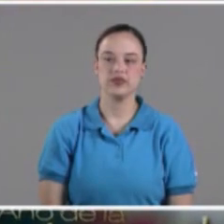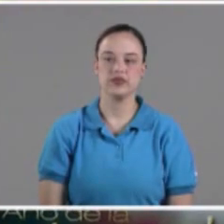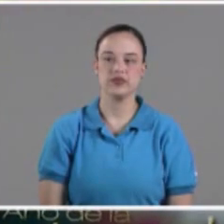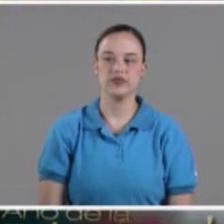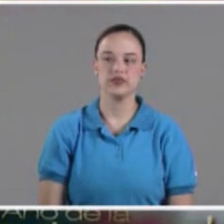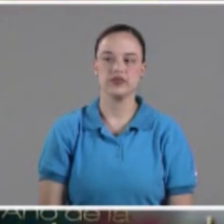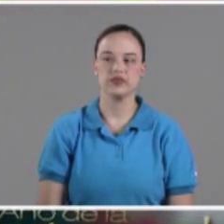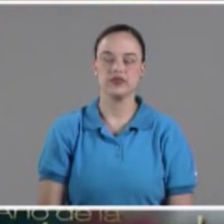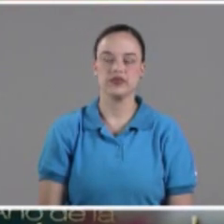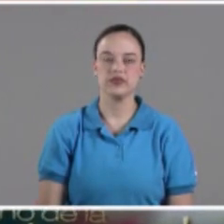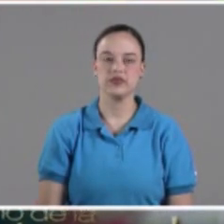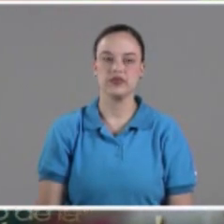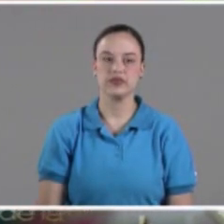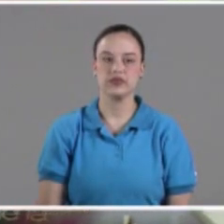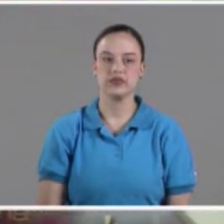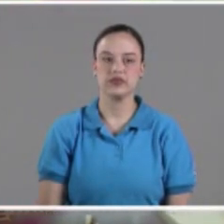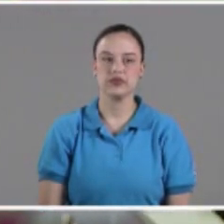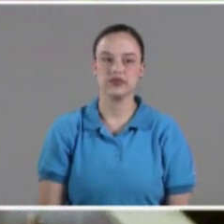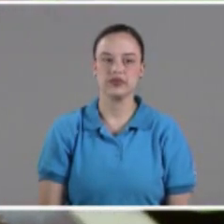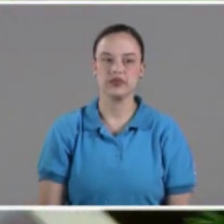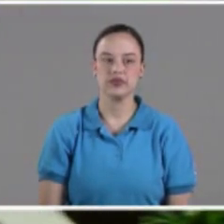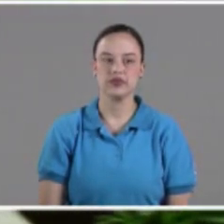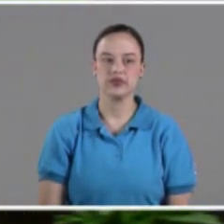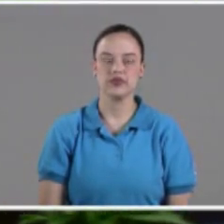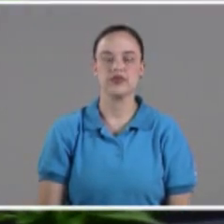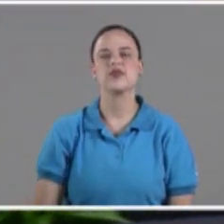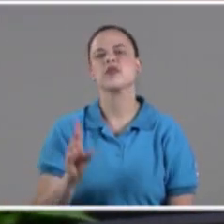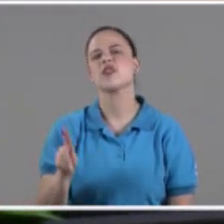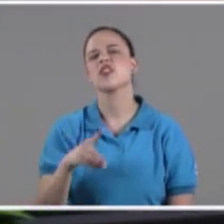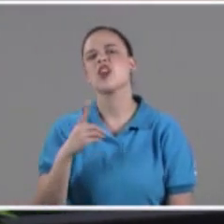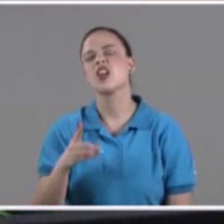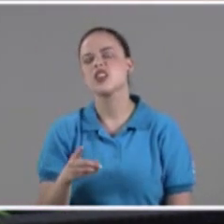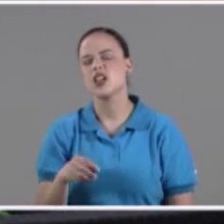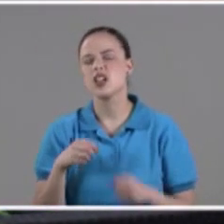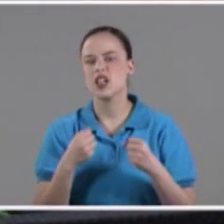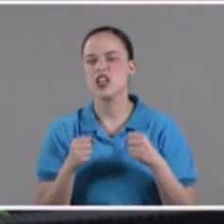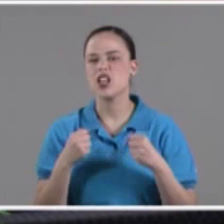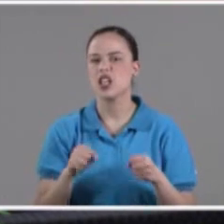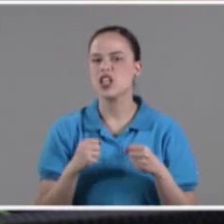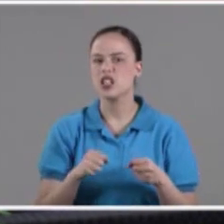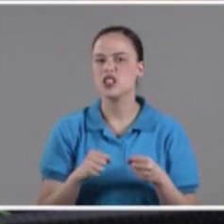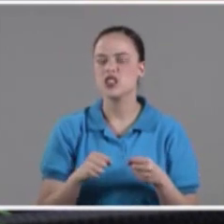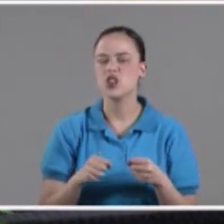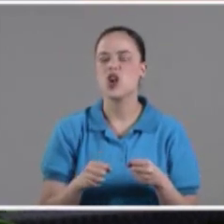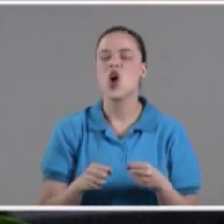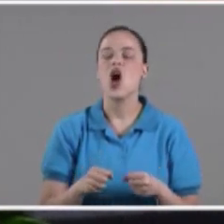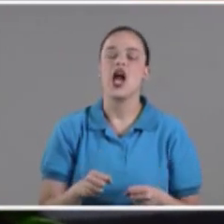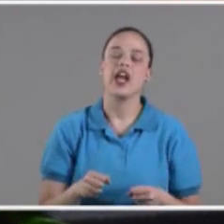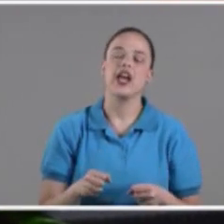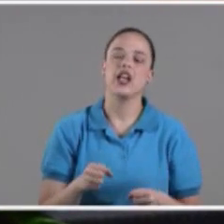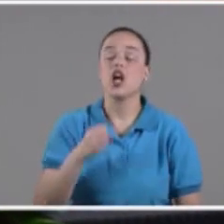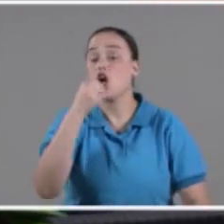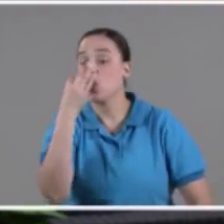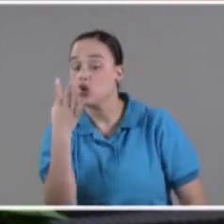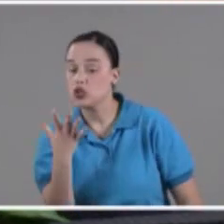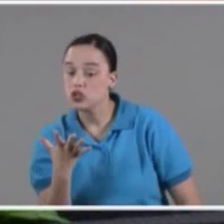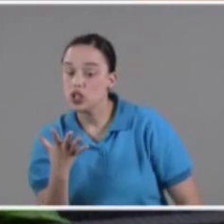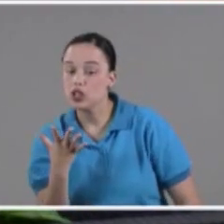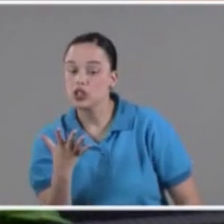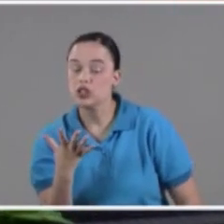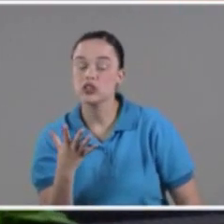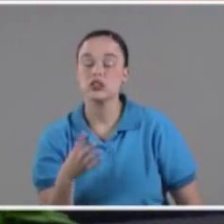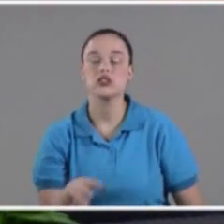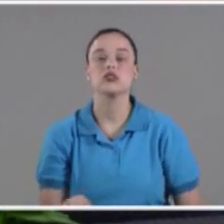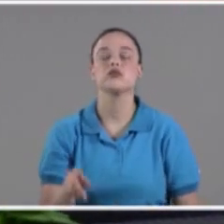ah Y quién había hecho el censo de quién era la culpa